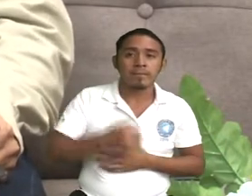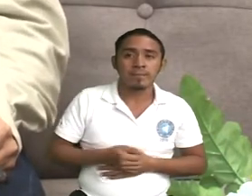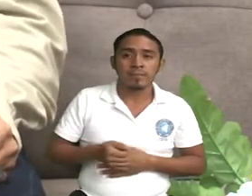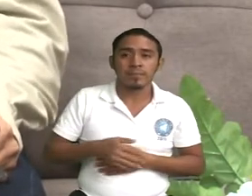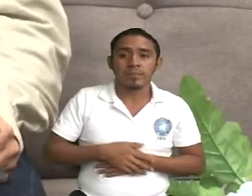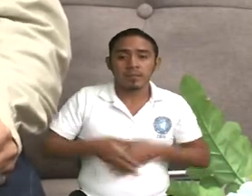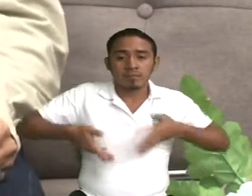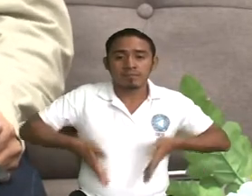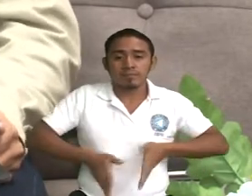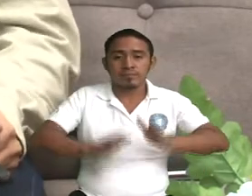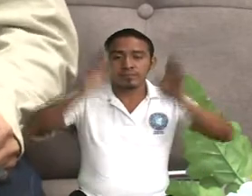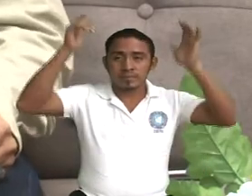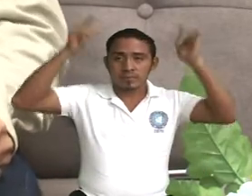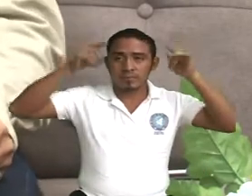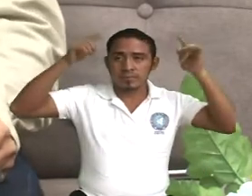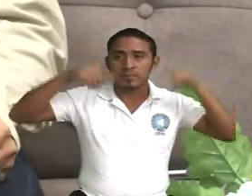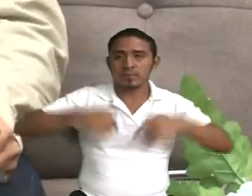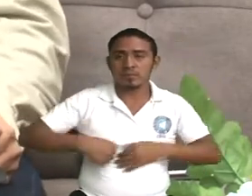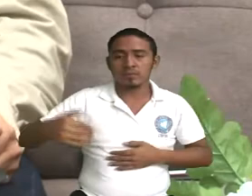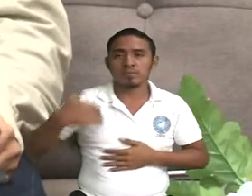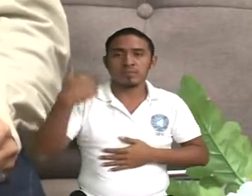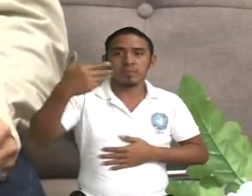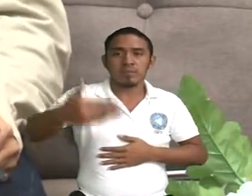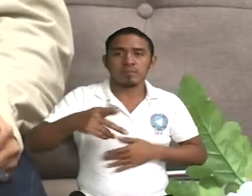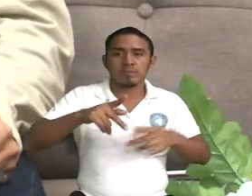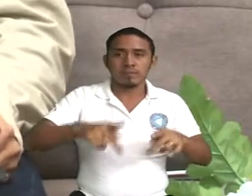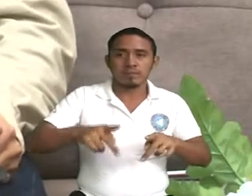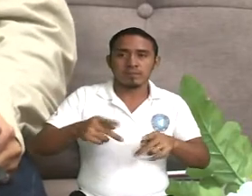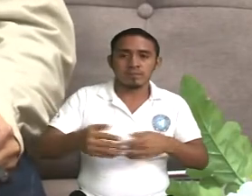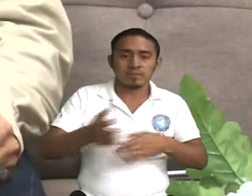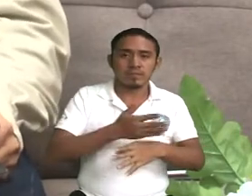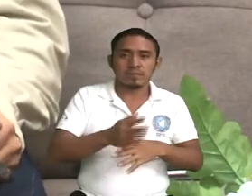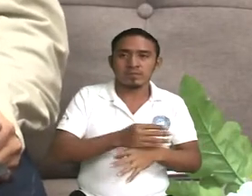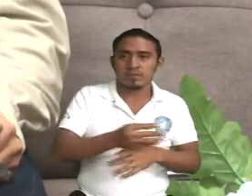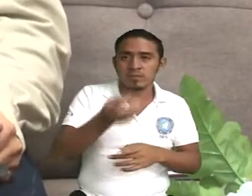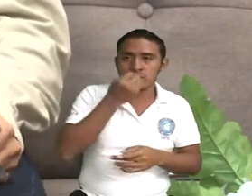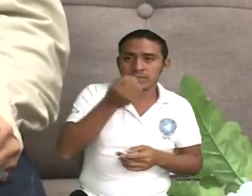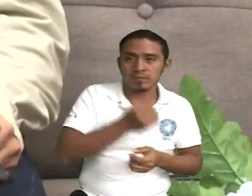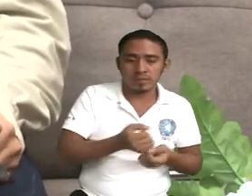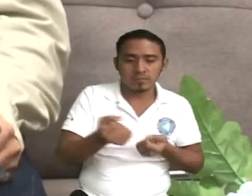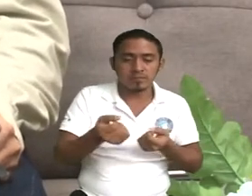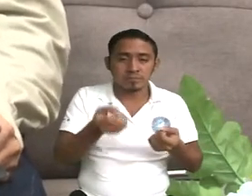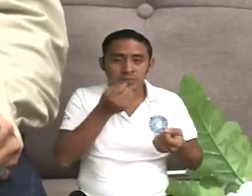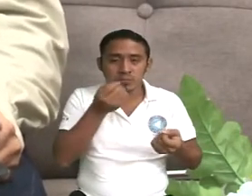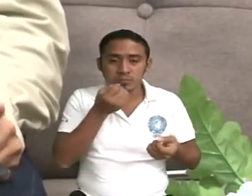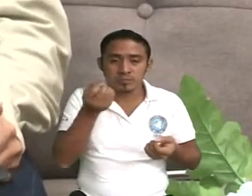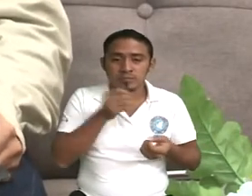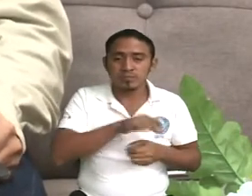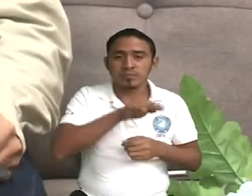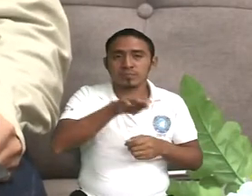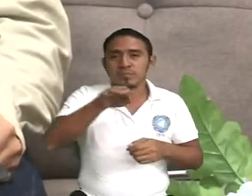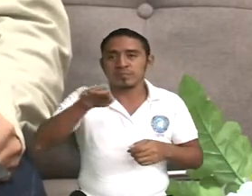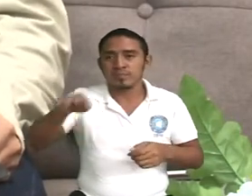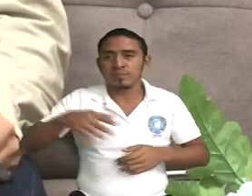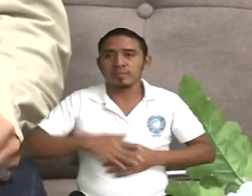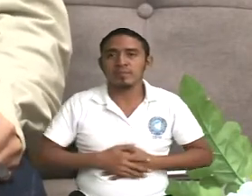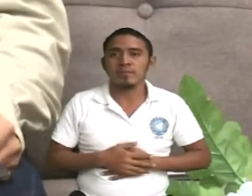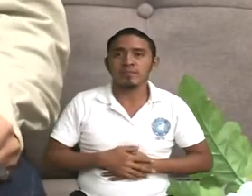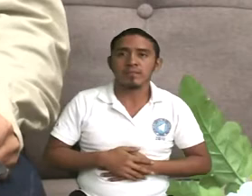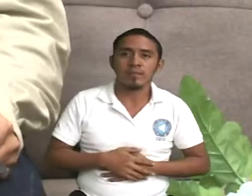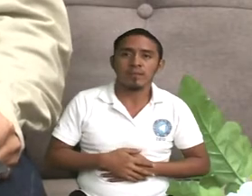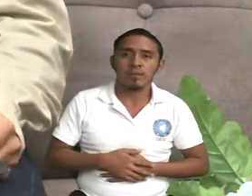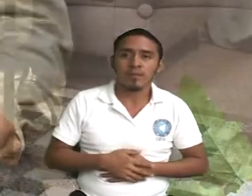la carretera Masaya, tiene fuera de él todos los carritos de comida rápida ahí al salir. Es